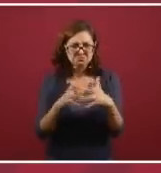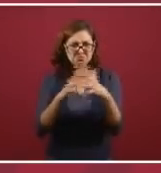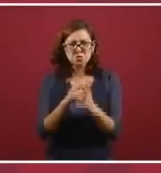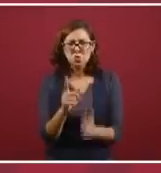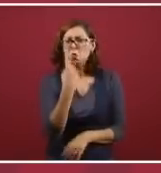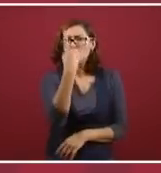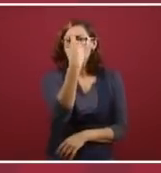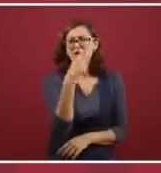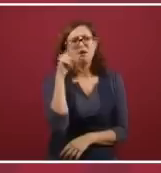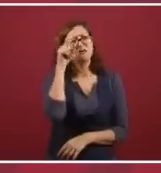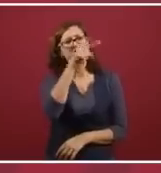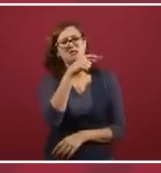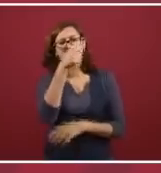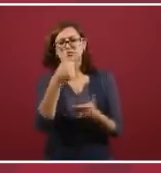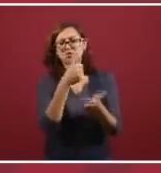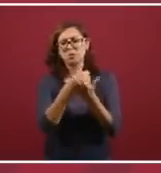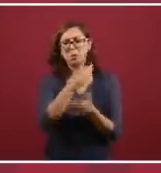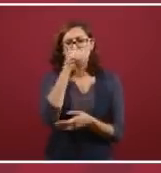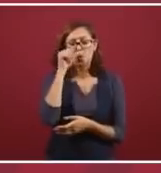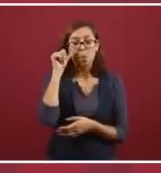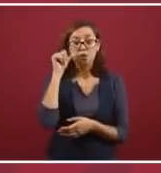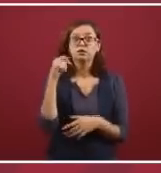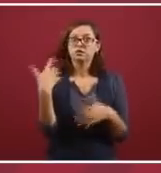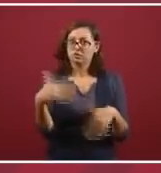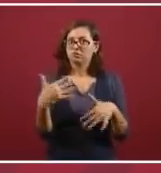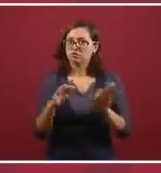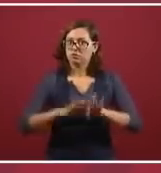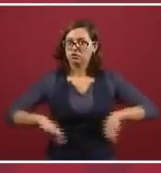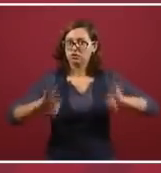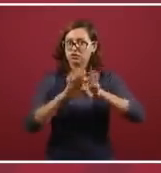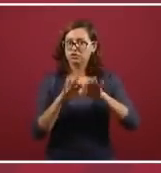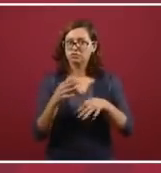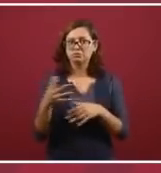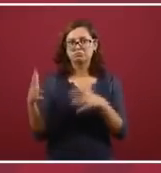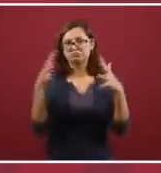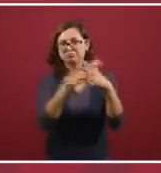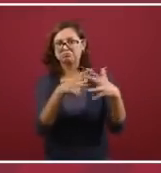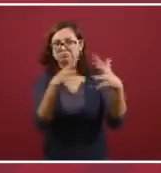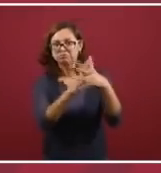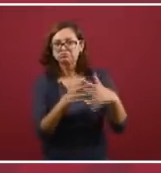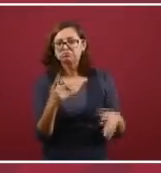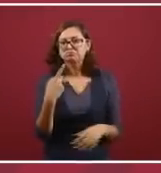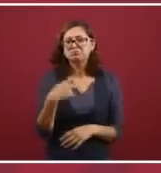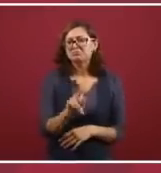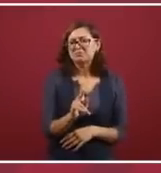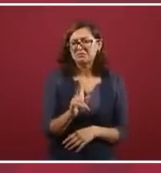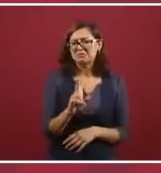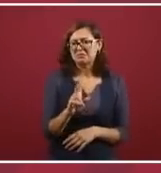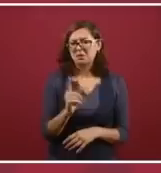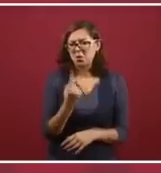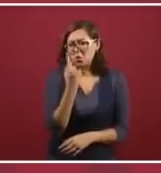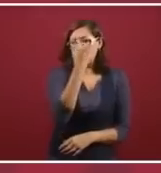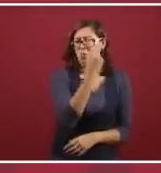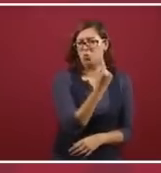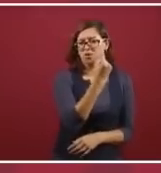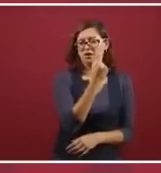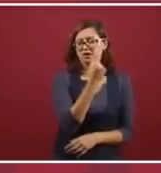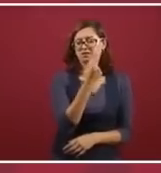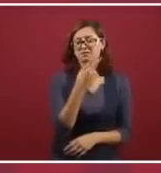Juárez, claro, muy importante, pero ya